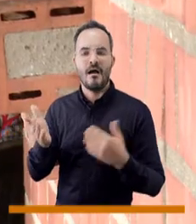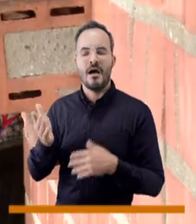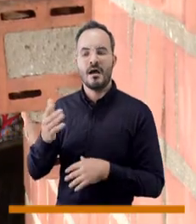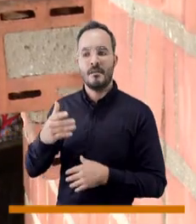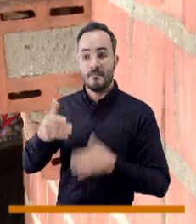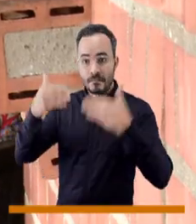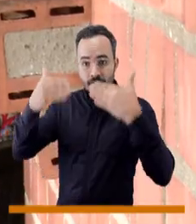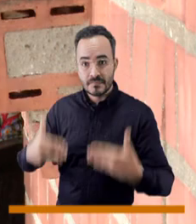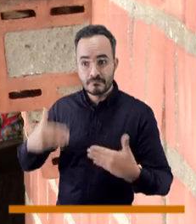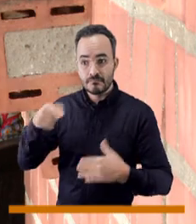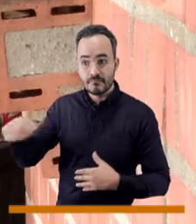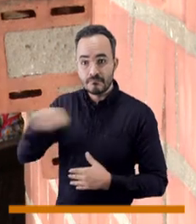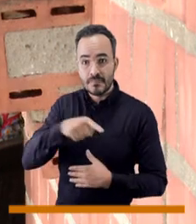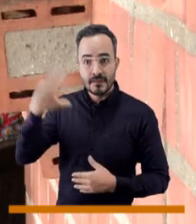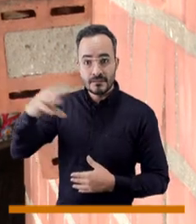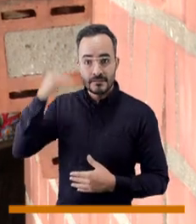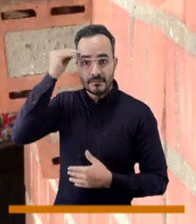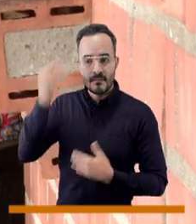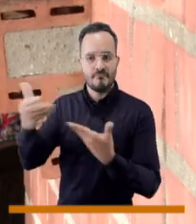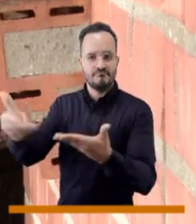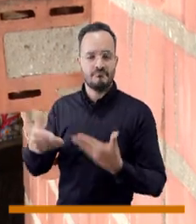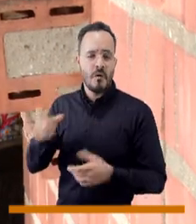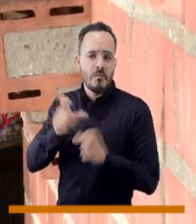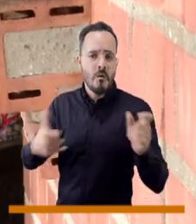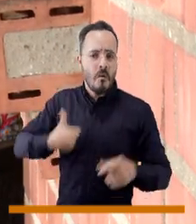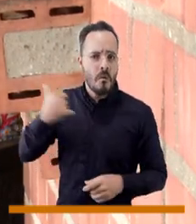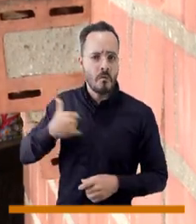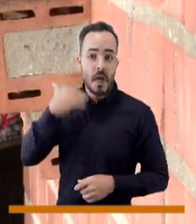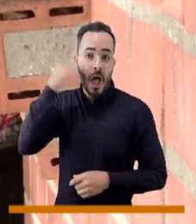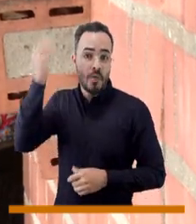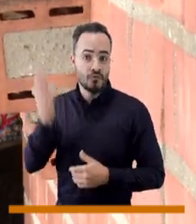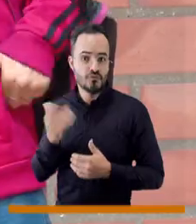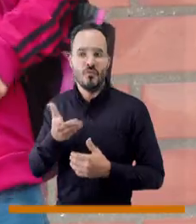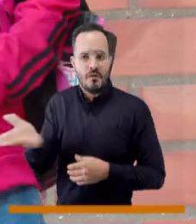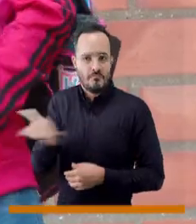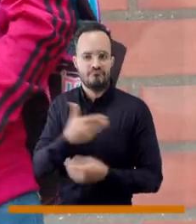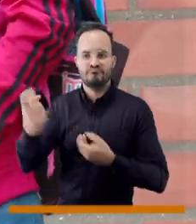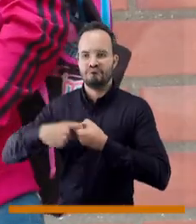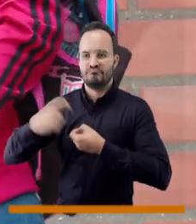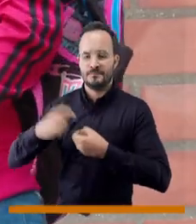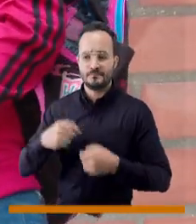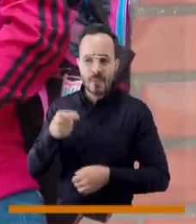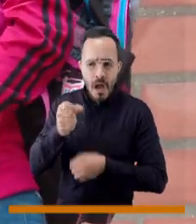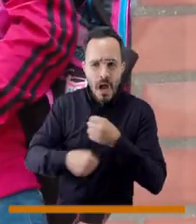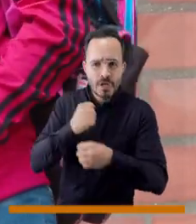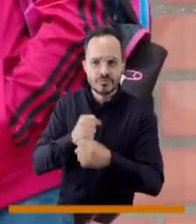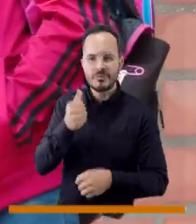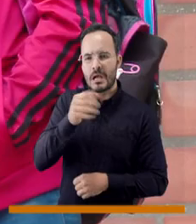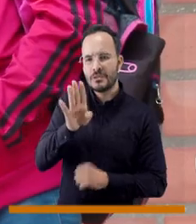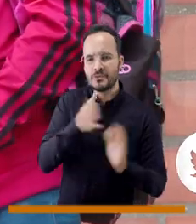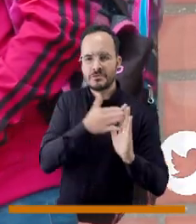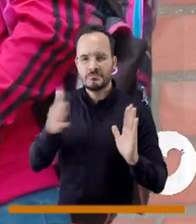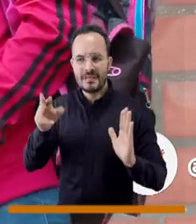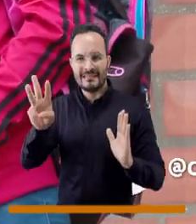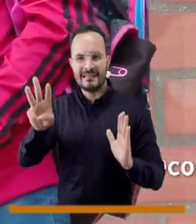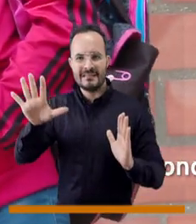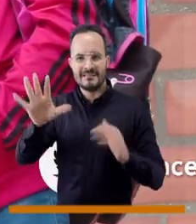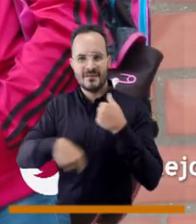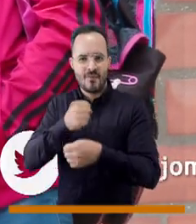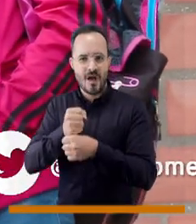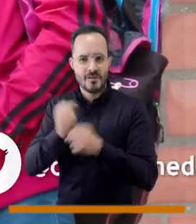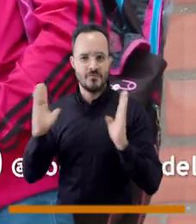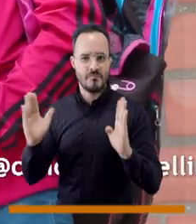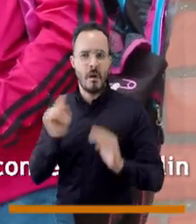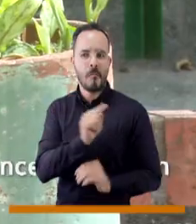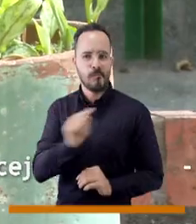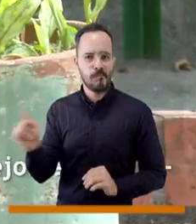discapacidad cognitiva. Tenemos aprendices en esa institución cuyas edades están entre los 14 y los 35